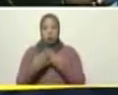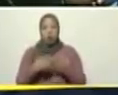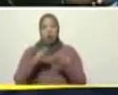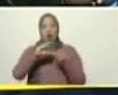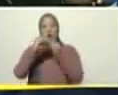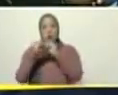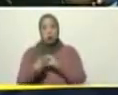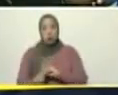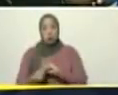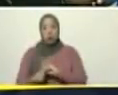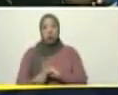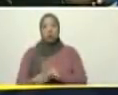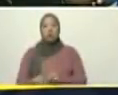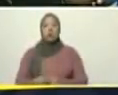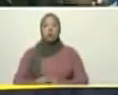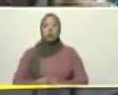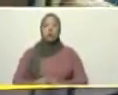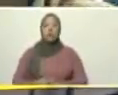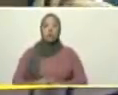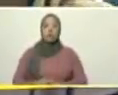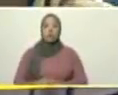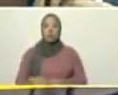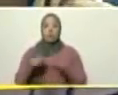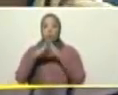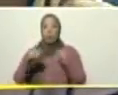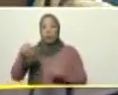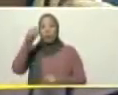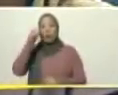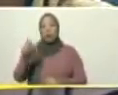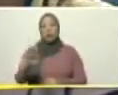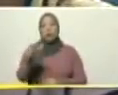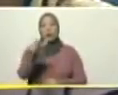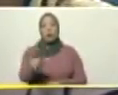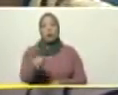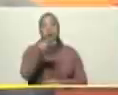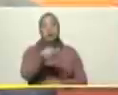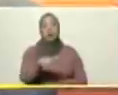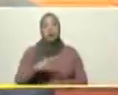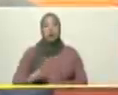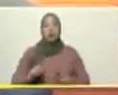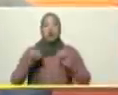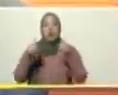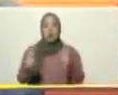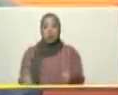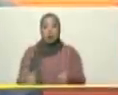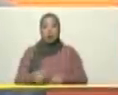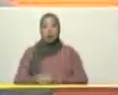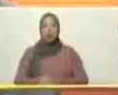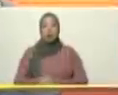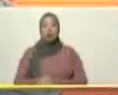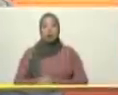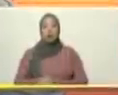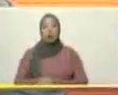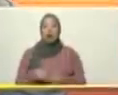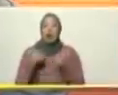articulándose y articulando a todo el pueblo para salir a las calles. La verdad es que